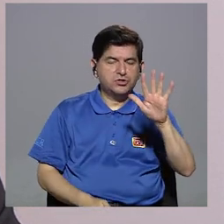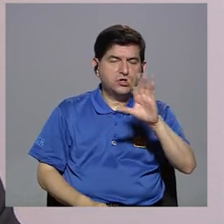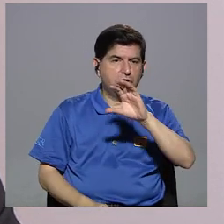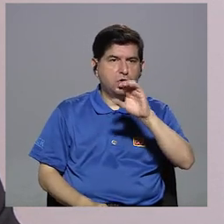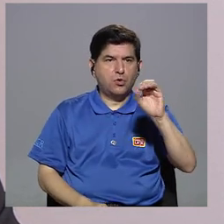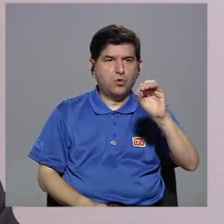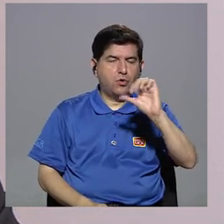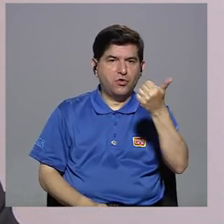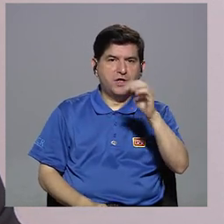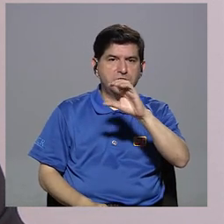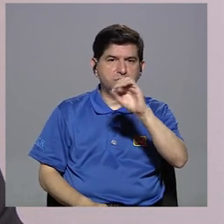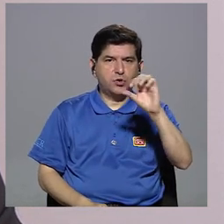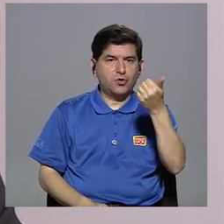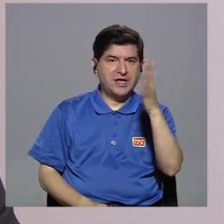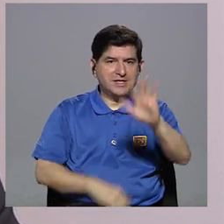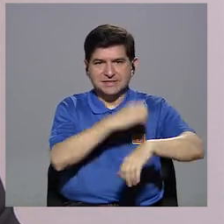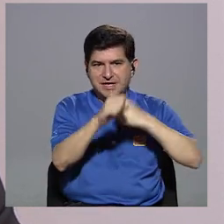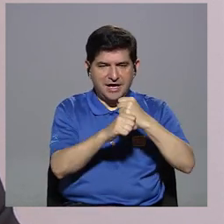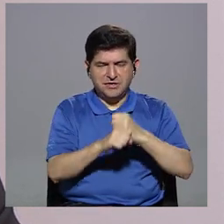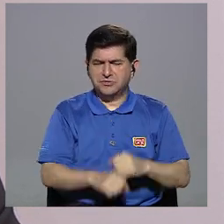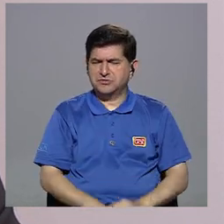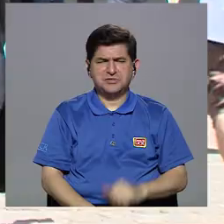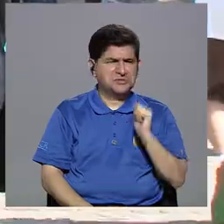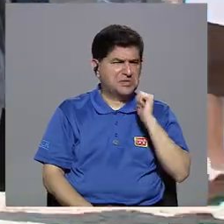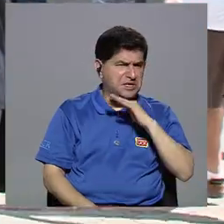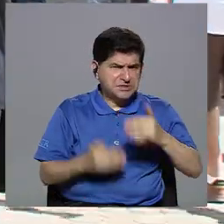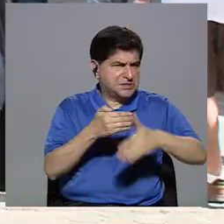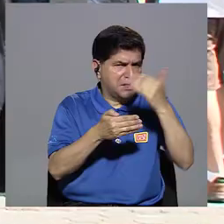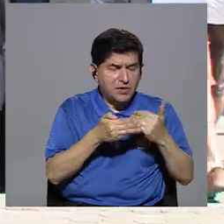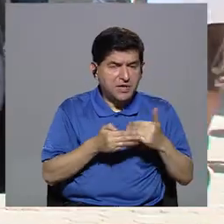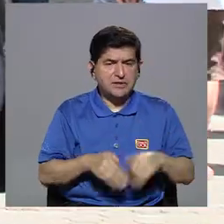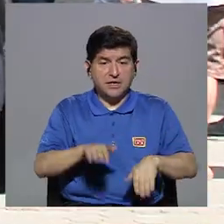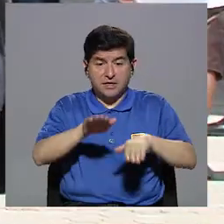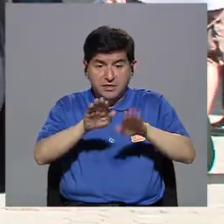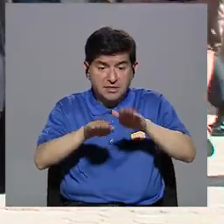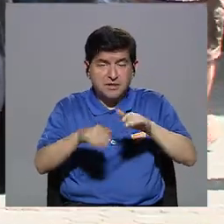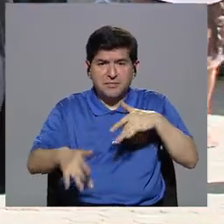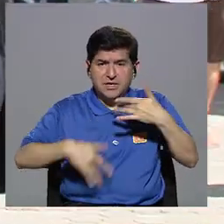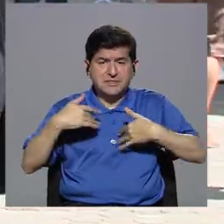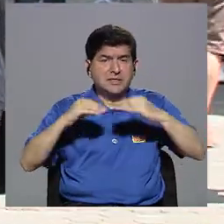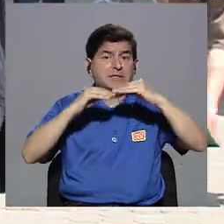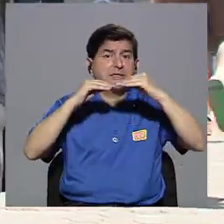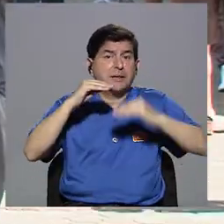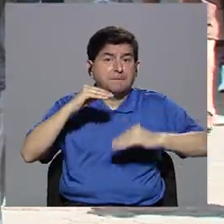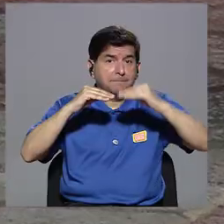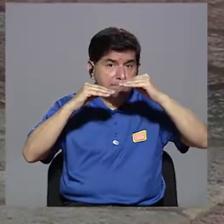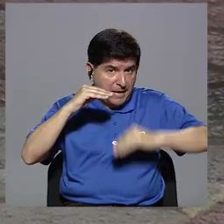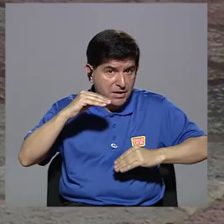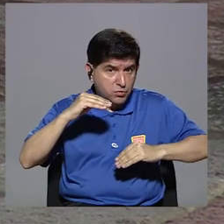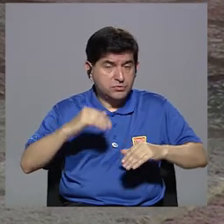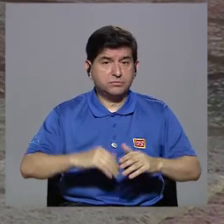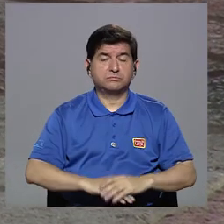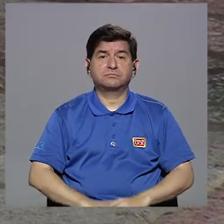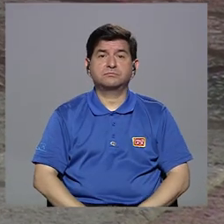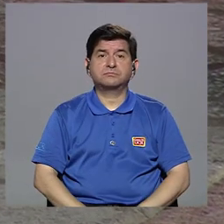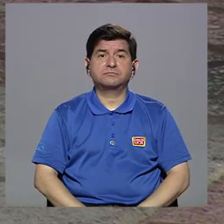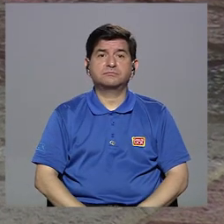5 10 ó 15 años cada vez antes el pie comienza a sentir menos